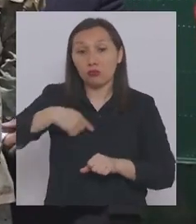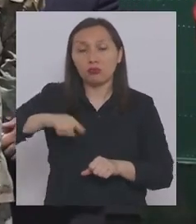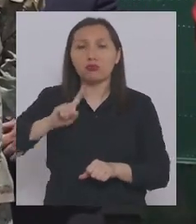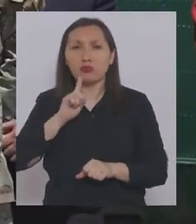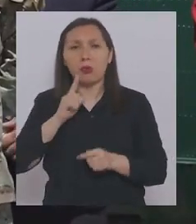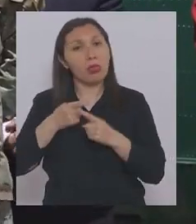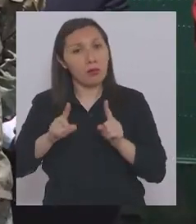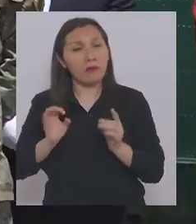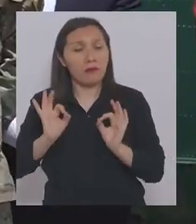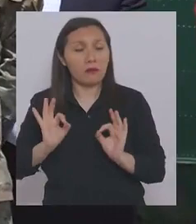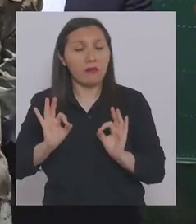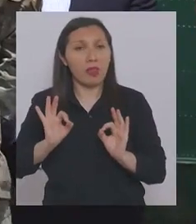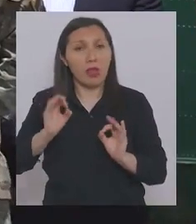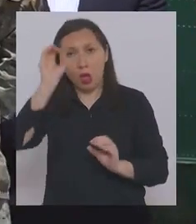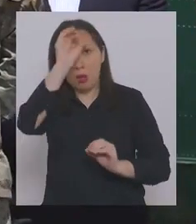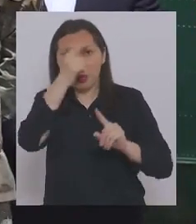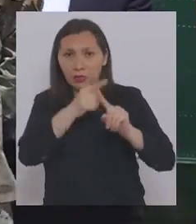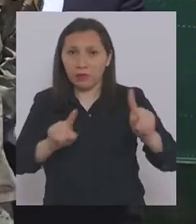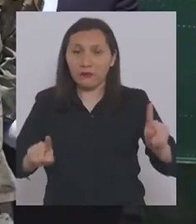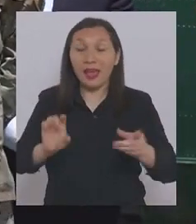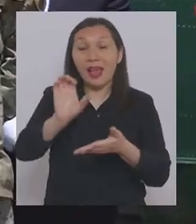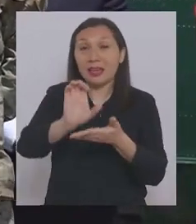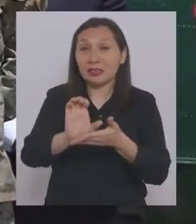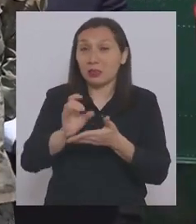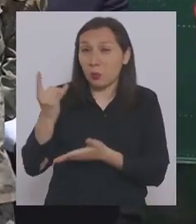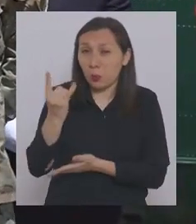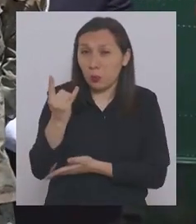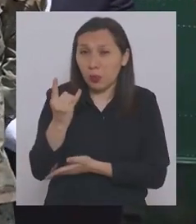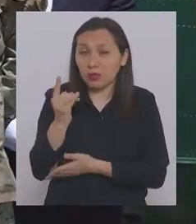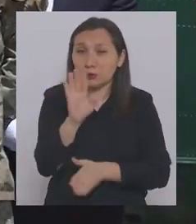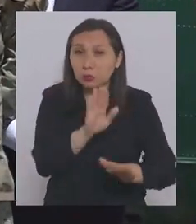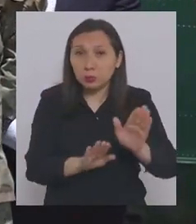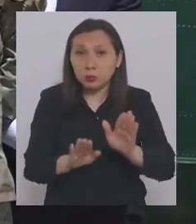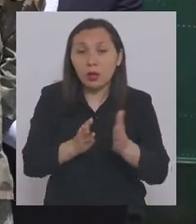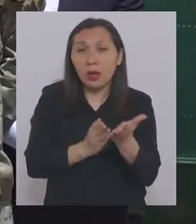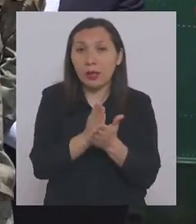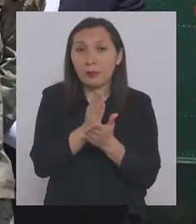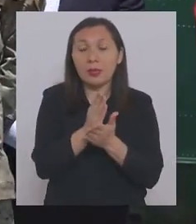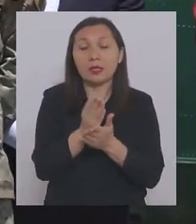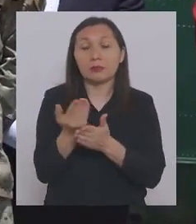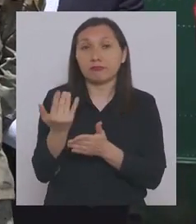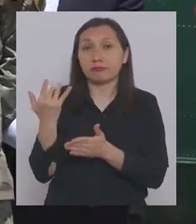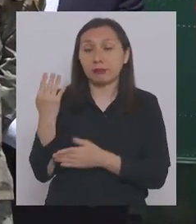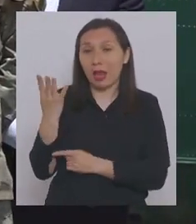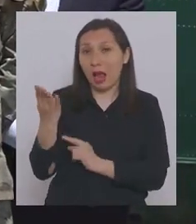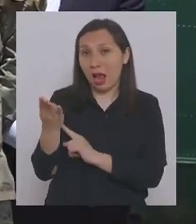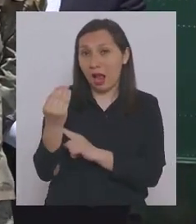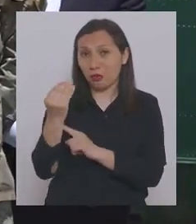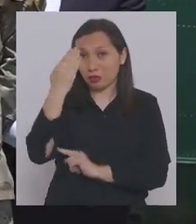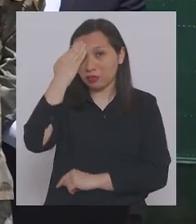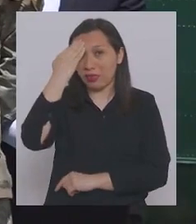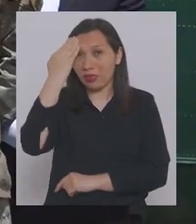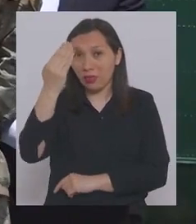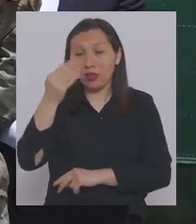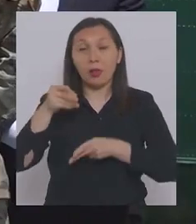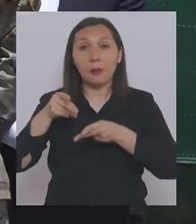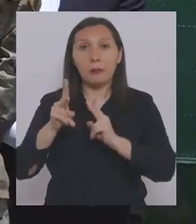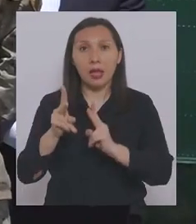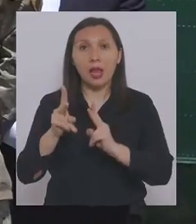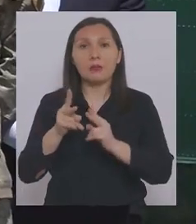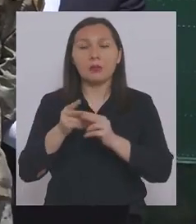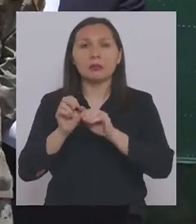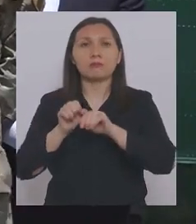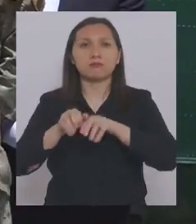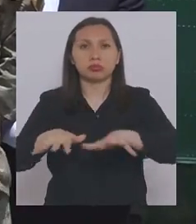legítimas diferencias. El estado de emergencia que ha estado en vigencia durante los últimos 14 días ha permitido desplegar